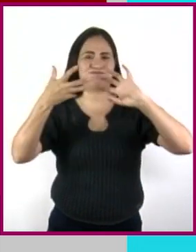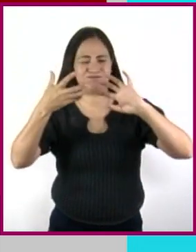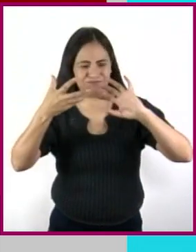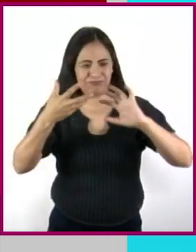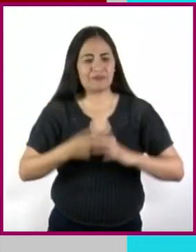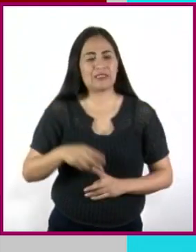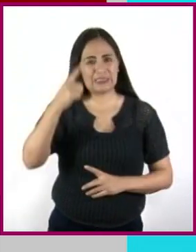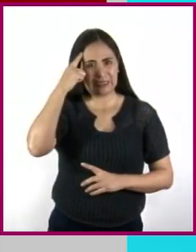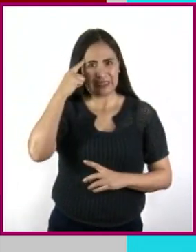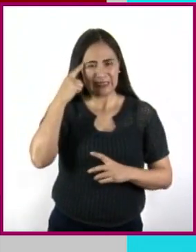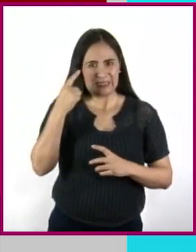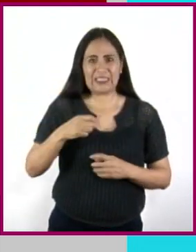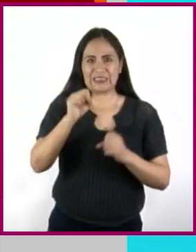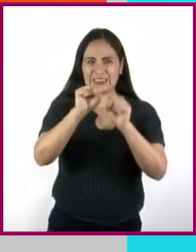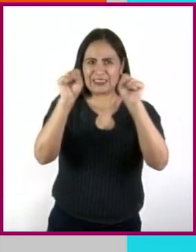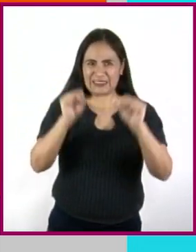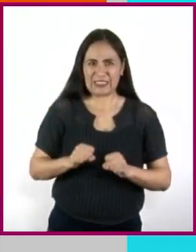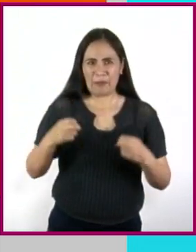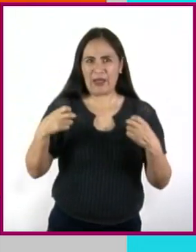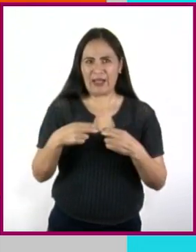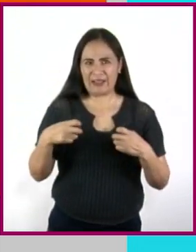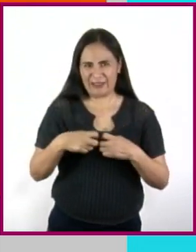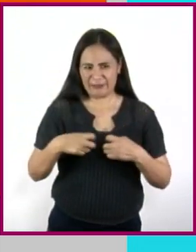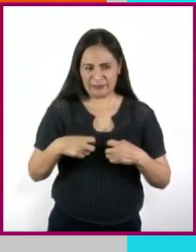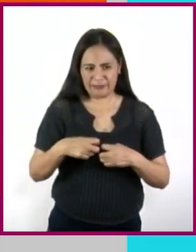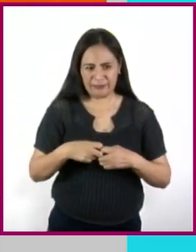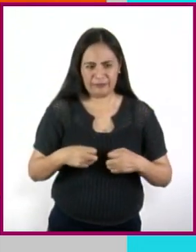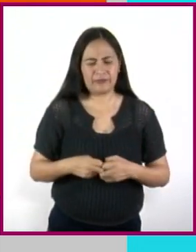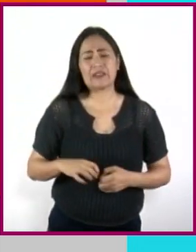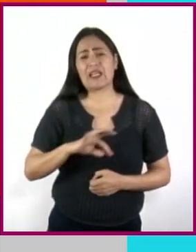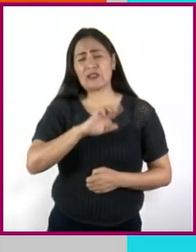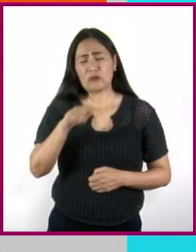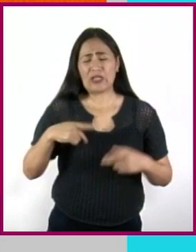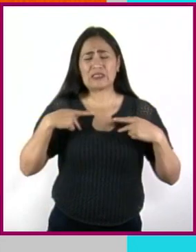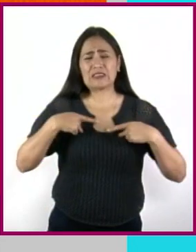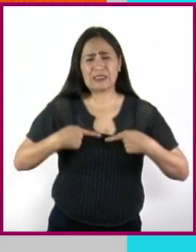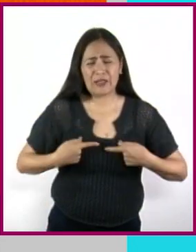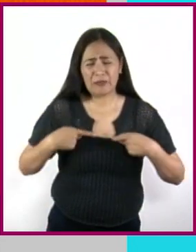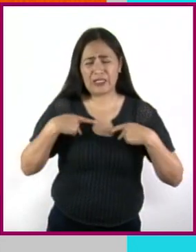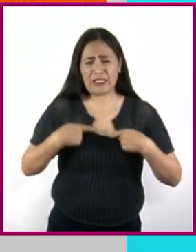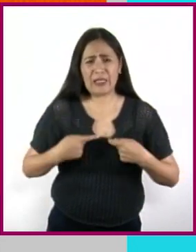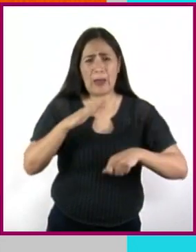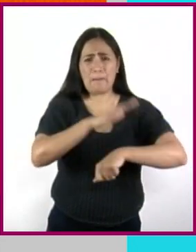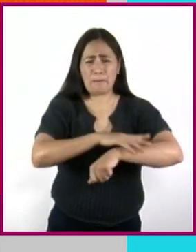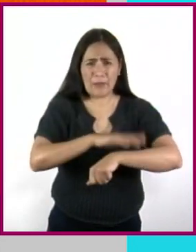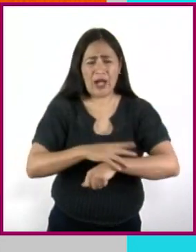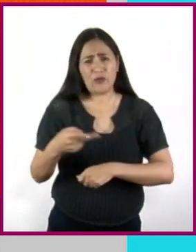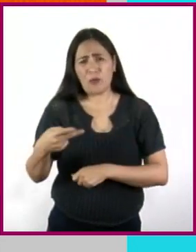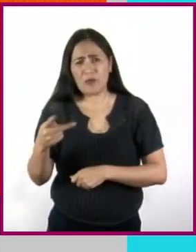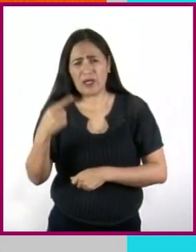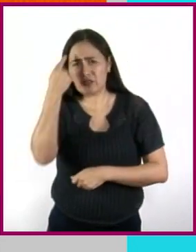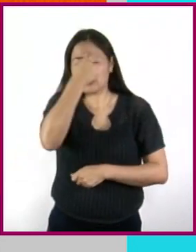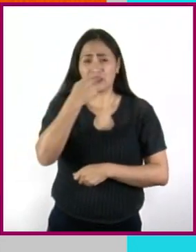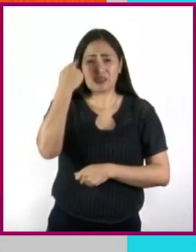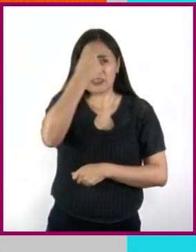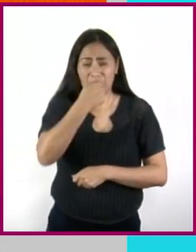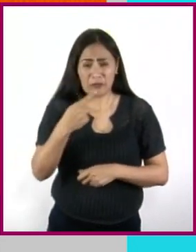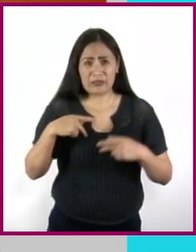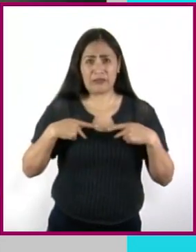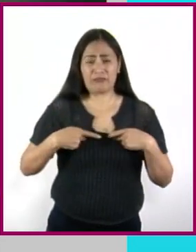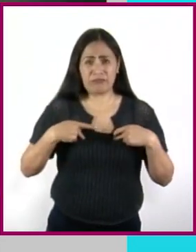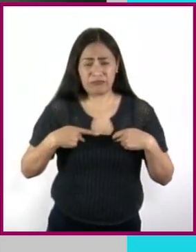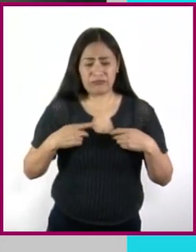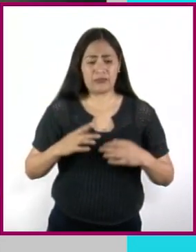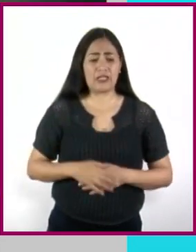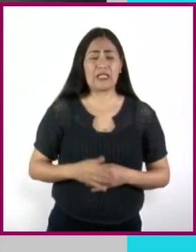que ataca los nervios. El Guillain-Barré provoca debilidad y parálisis en manos, piernas y rostro. Y en su